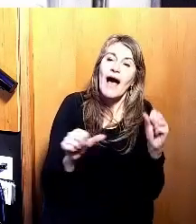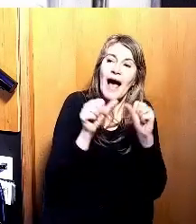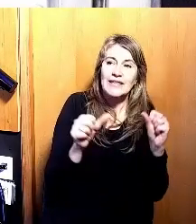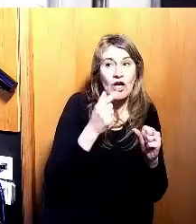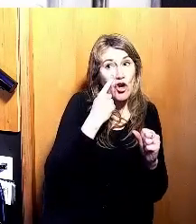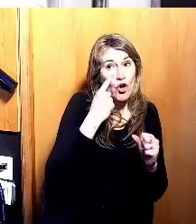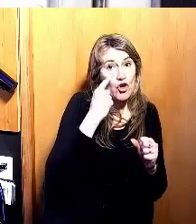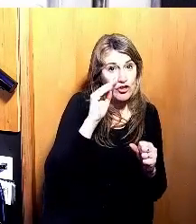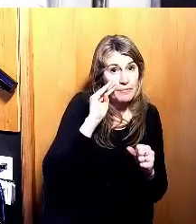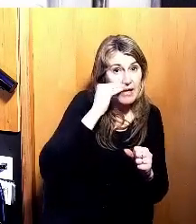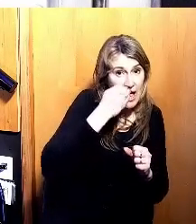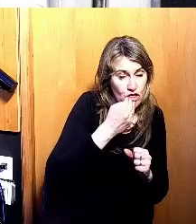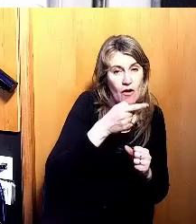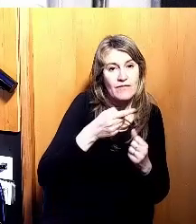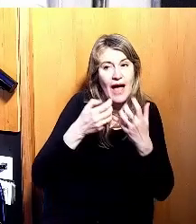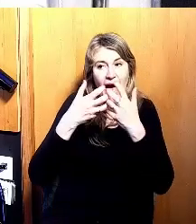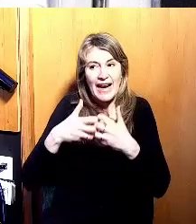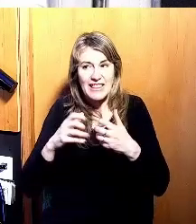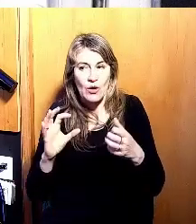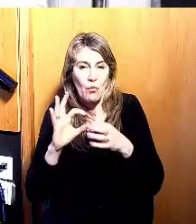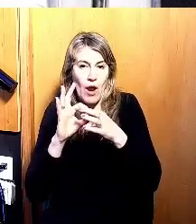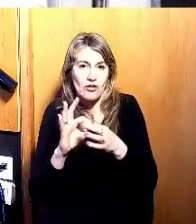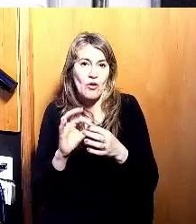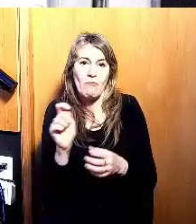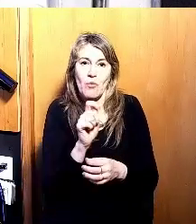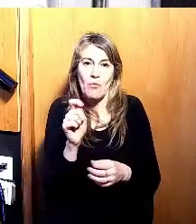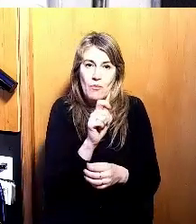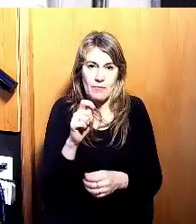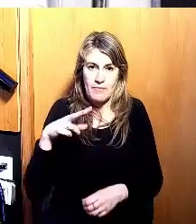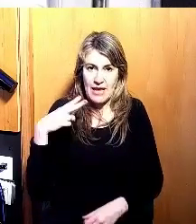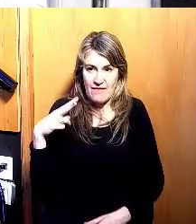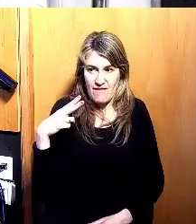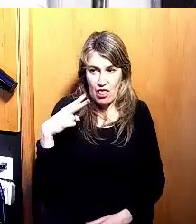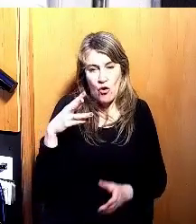segunda articulación público-privada y la tercera proyectos de impacto.